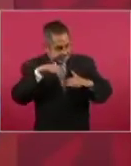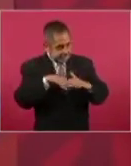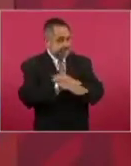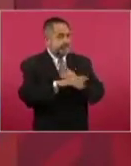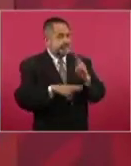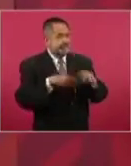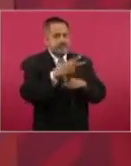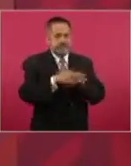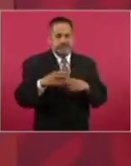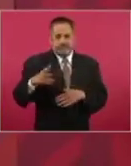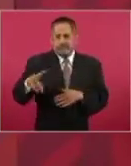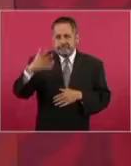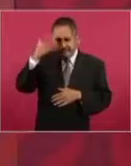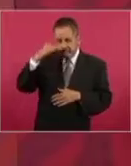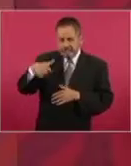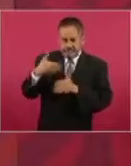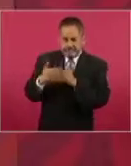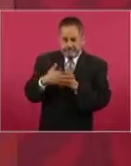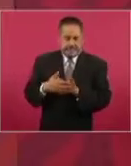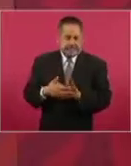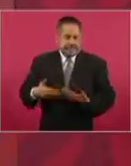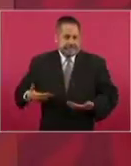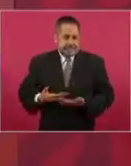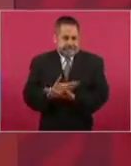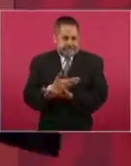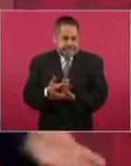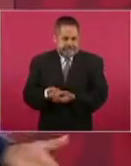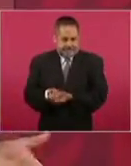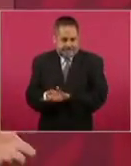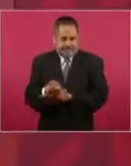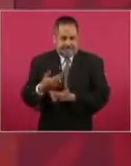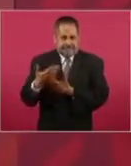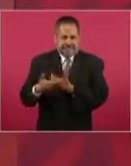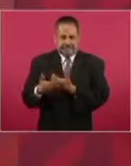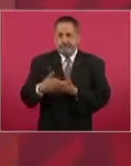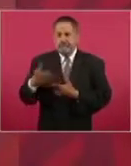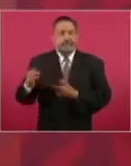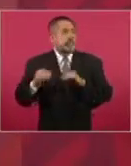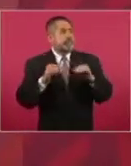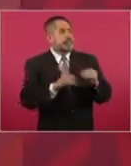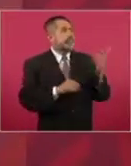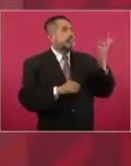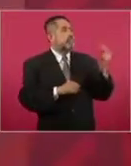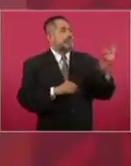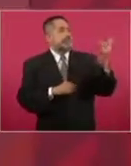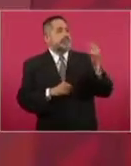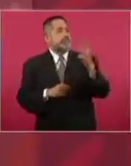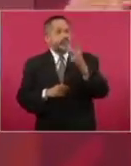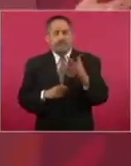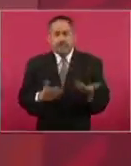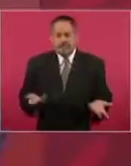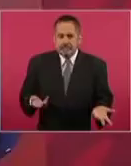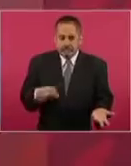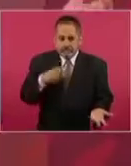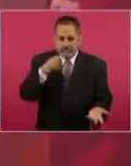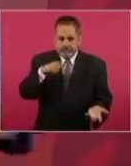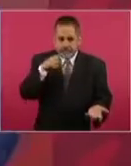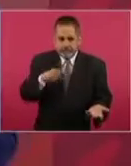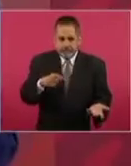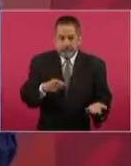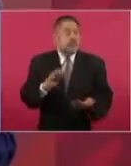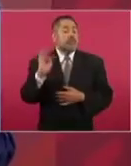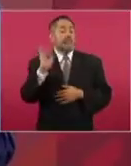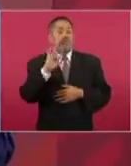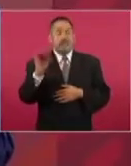señora que va a dar a luz no hay quien la tienda o le dicen de manera